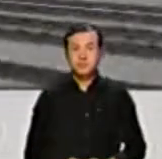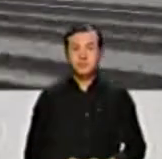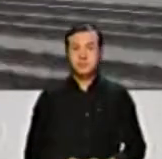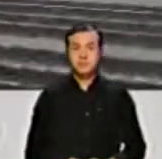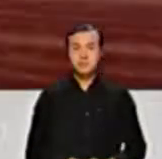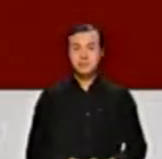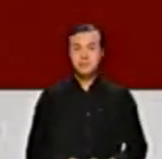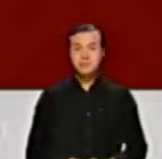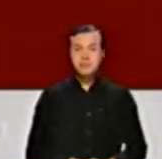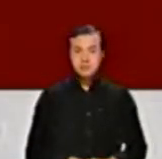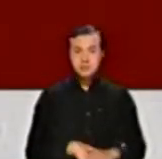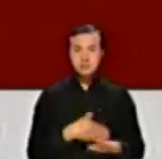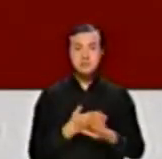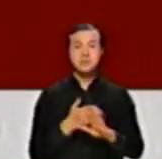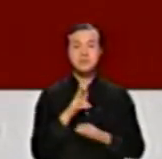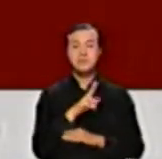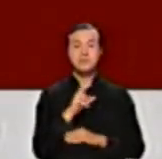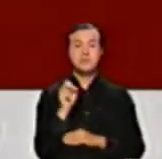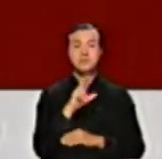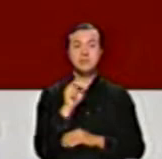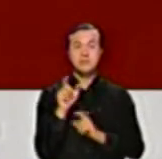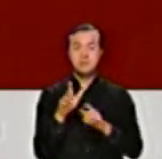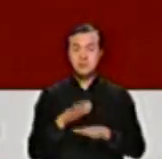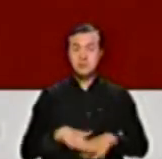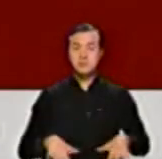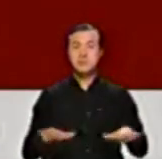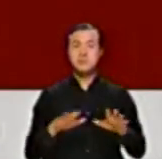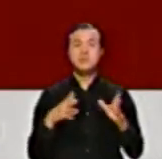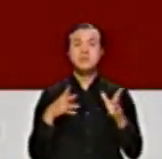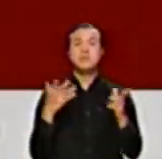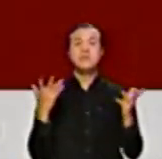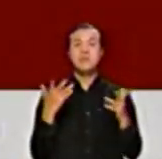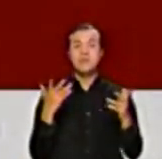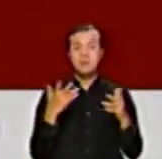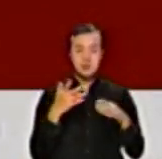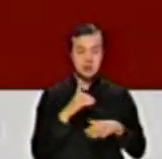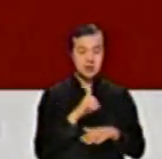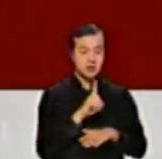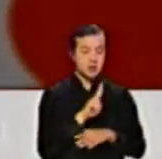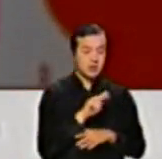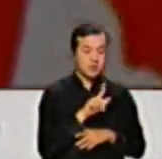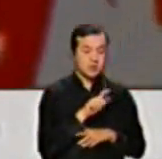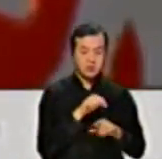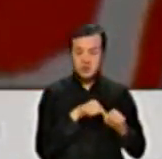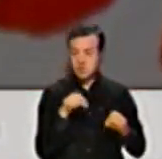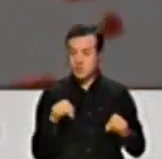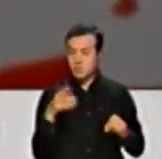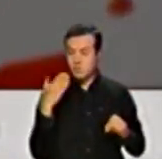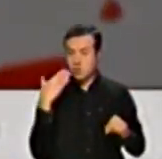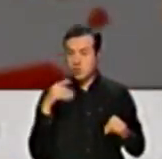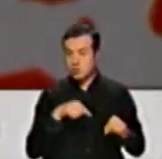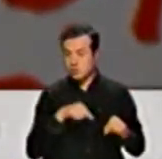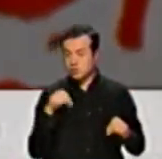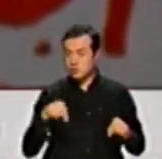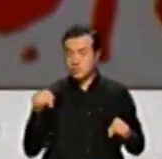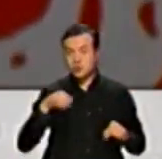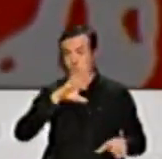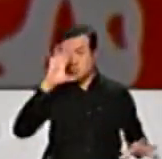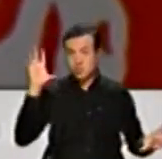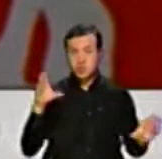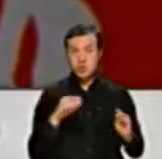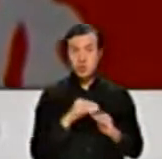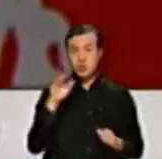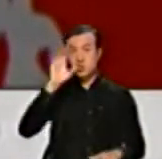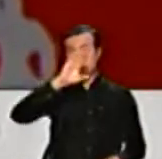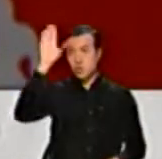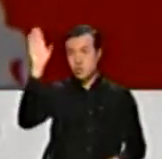De acuerdo a la propuesta, más de 30 poblados se unirán en el trayecto desde Daule, pasando por Guayaquil, recorriendo todo el perfil